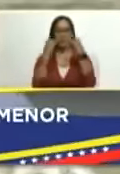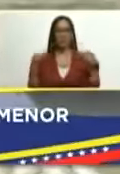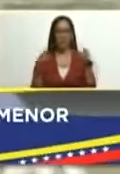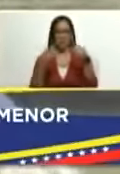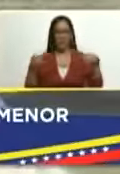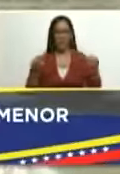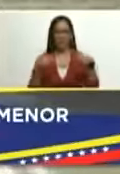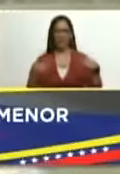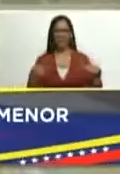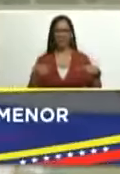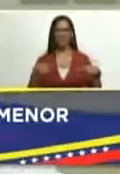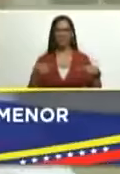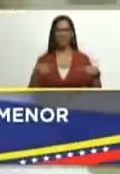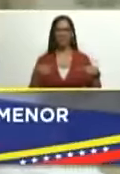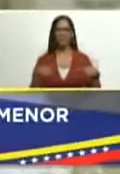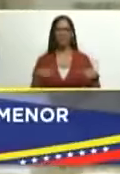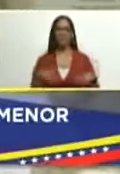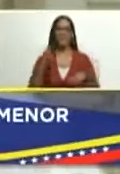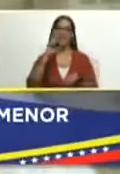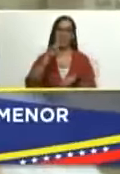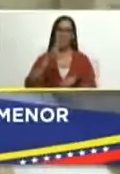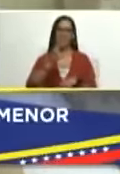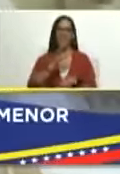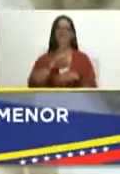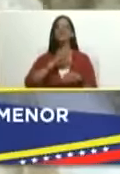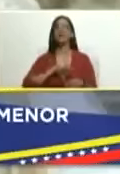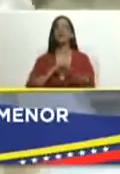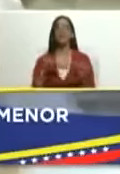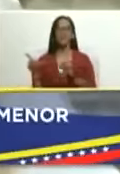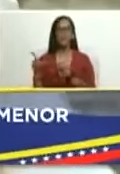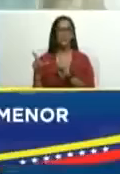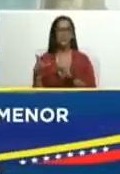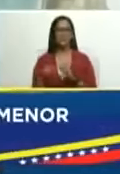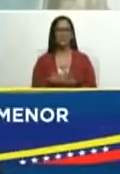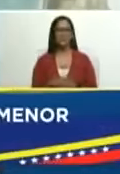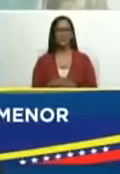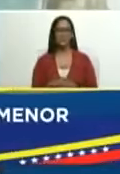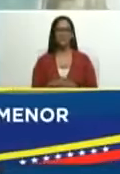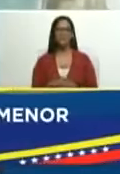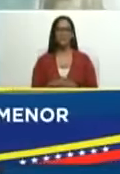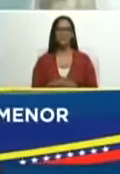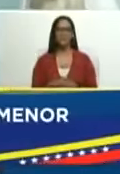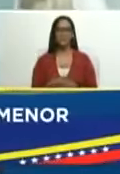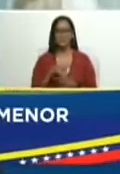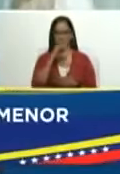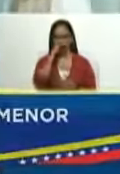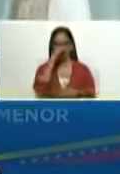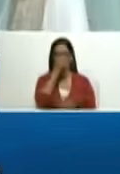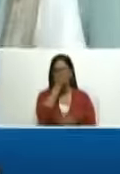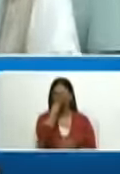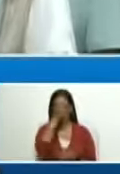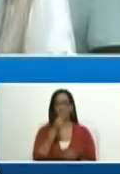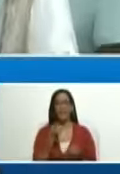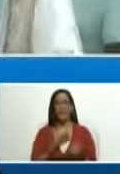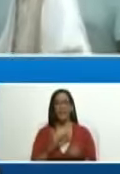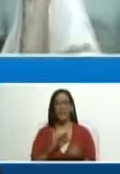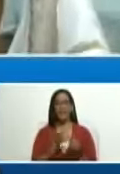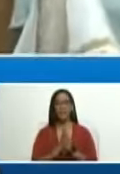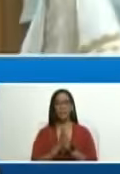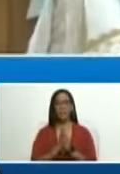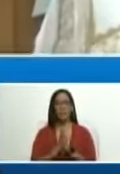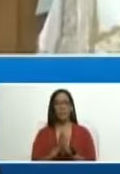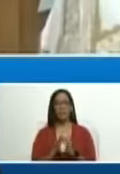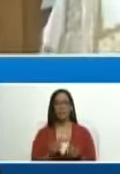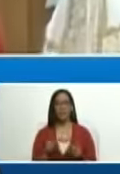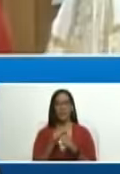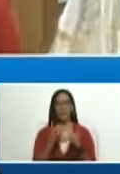cumpleaños. El 3 estamos listos. Así es. Alcalde, por favor, unas palabras para el